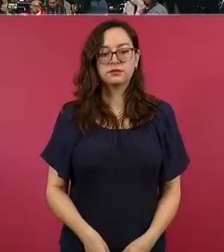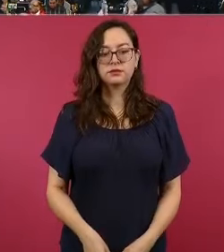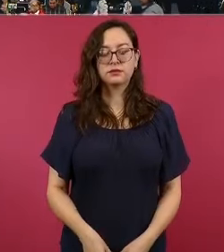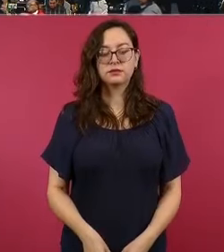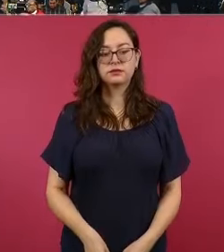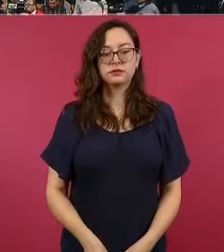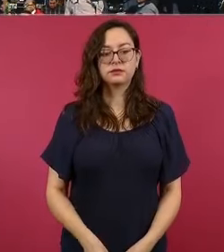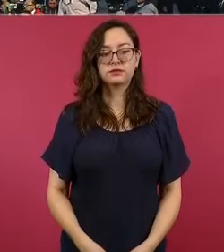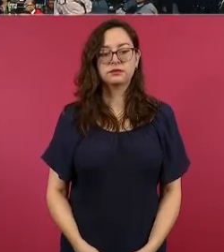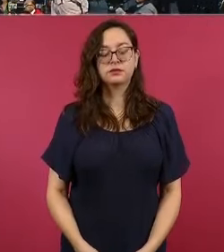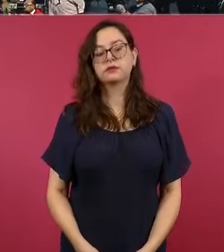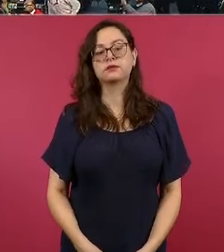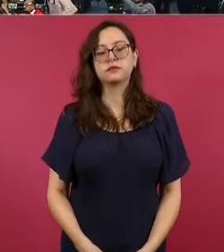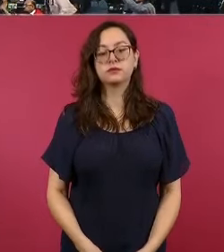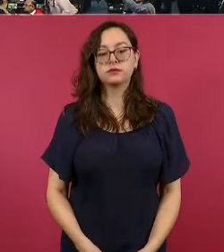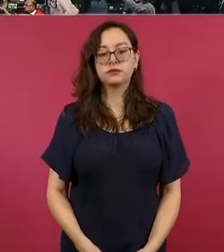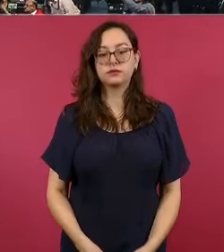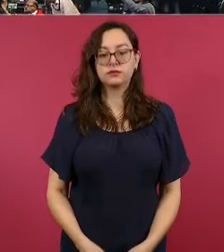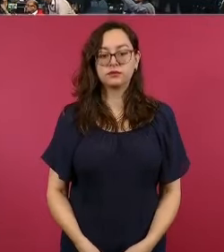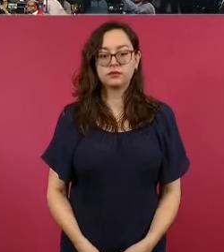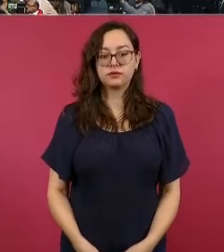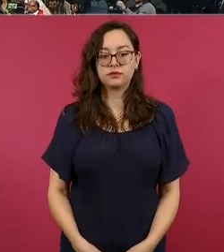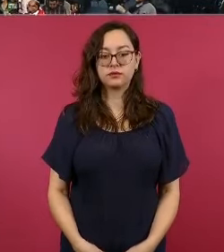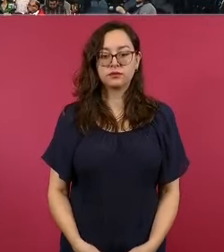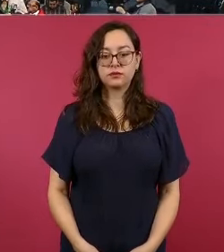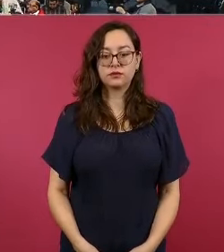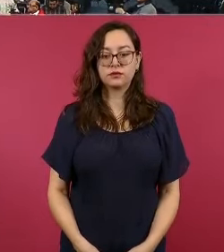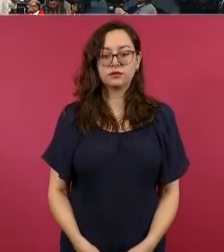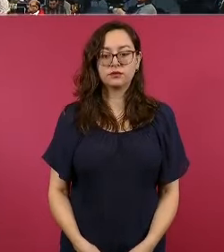Gracias vamos a empezar